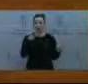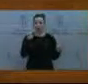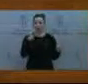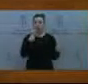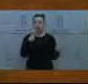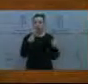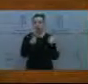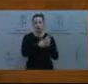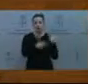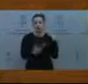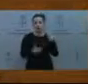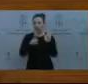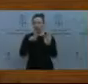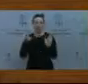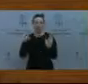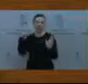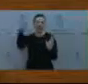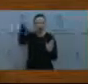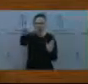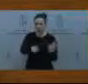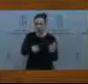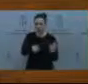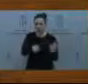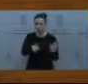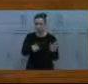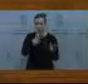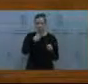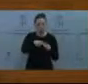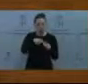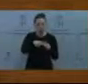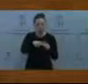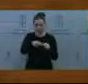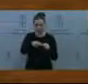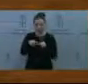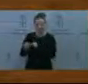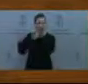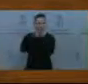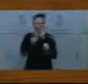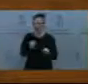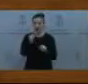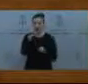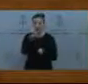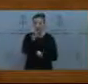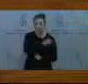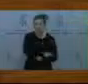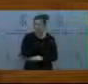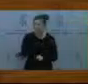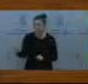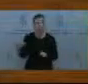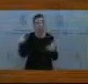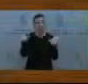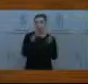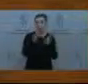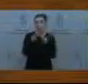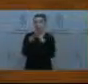defensa de las escuelas infantiles, donde no todos los grupos parlamentarios tienen la misma trayectoria